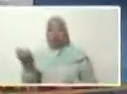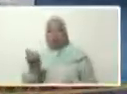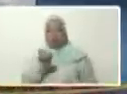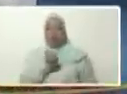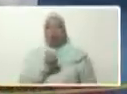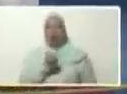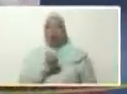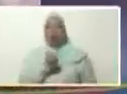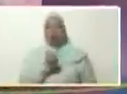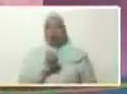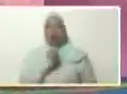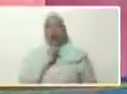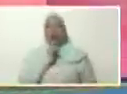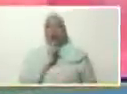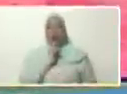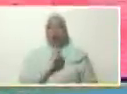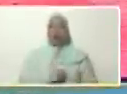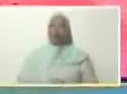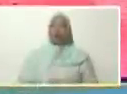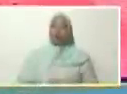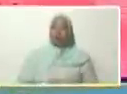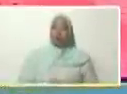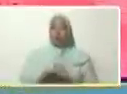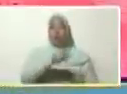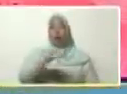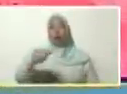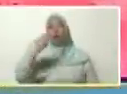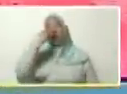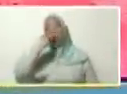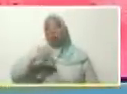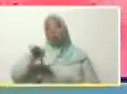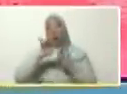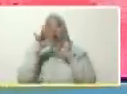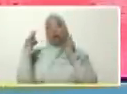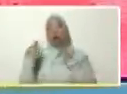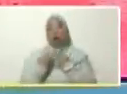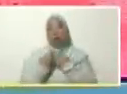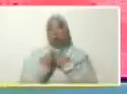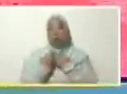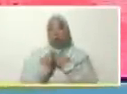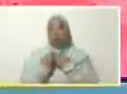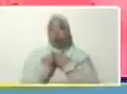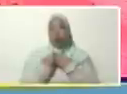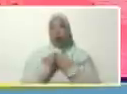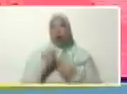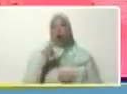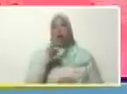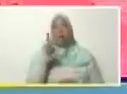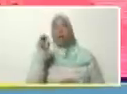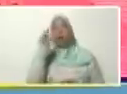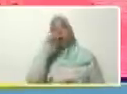espalda de la gente humilde, de la familia venezolana. 20 años ya.